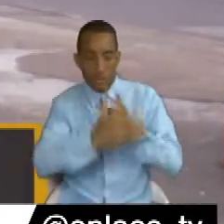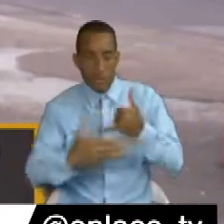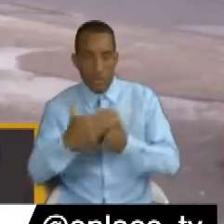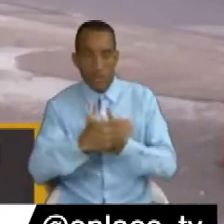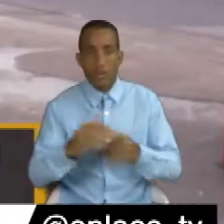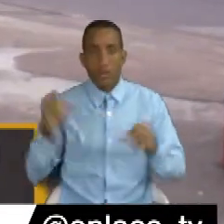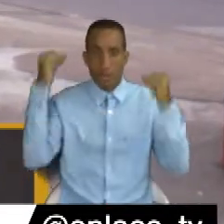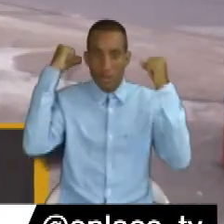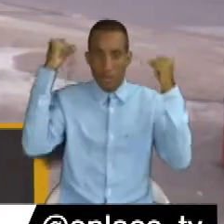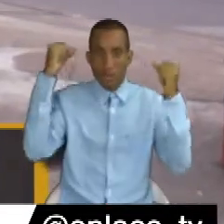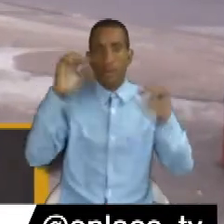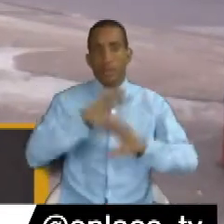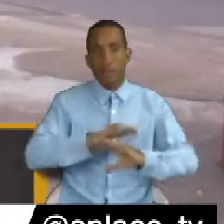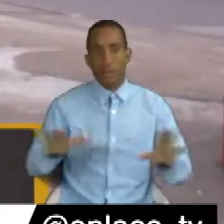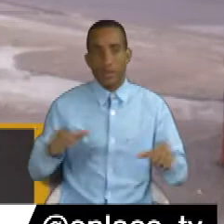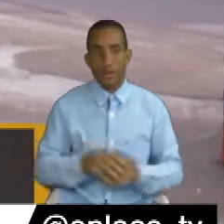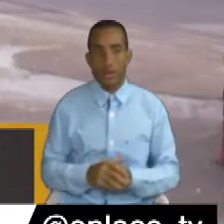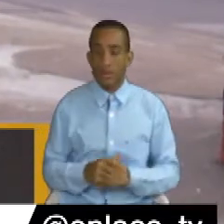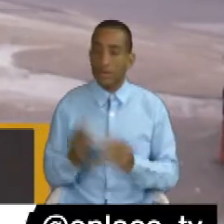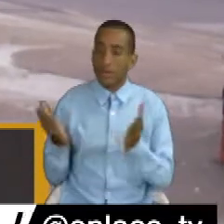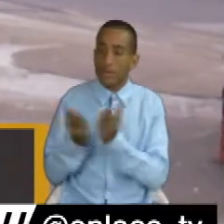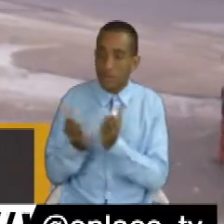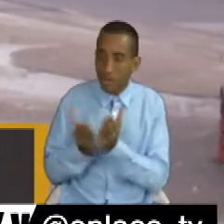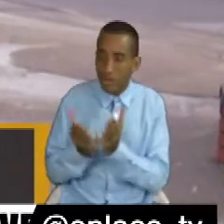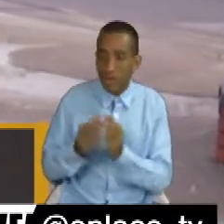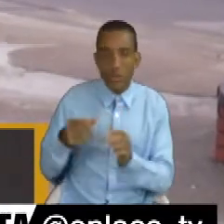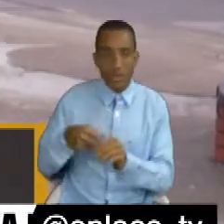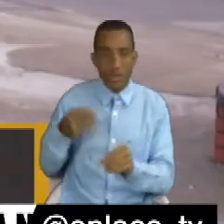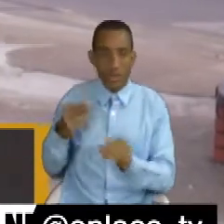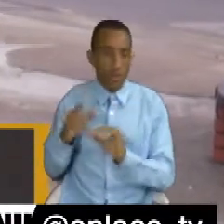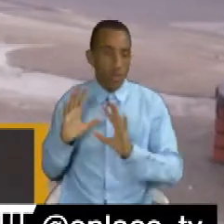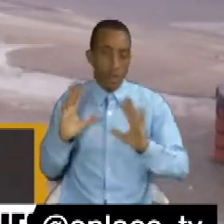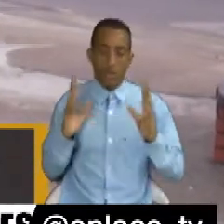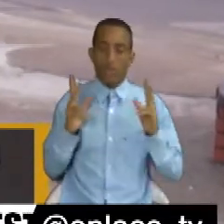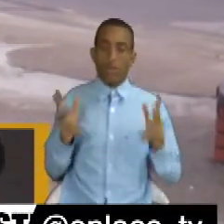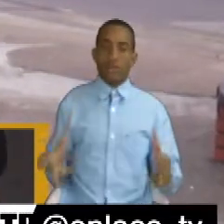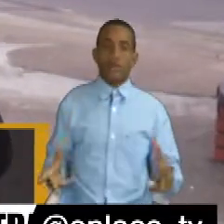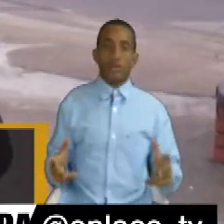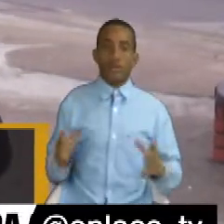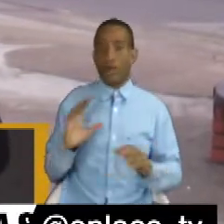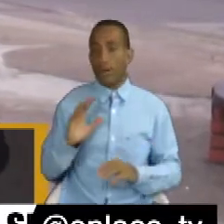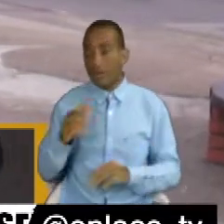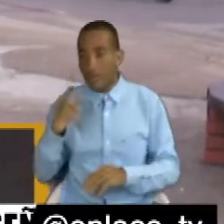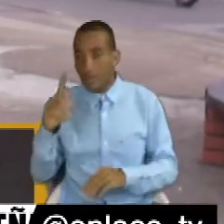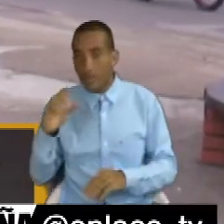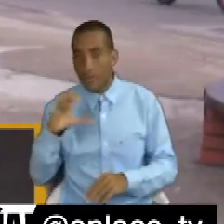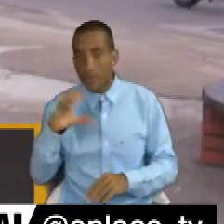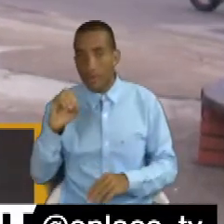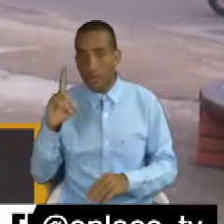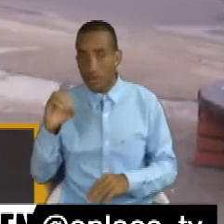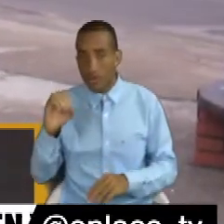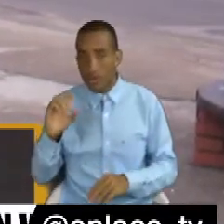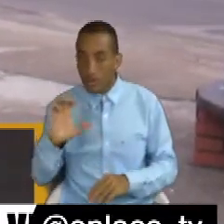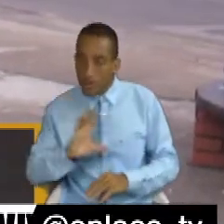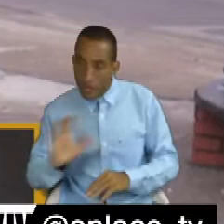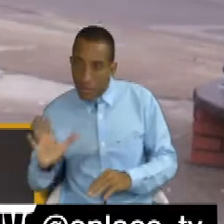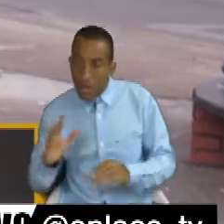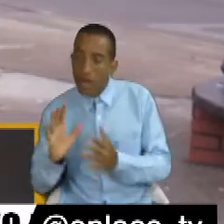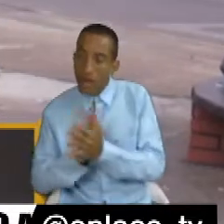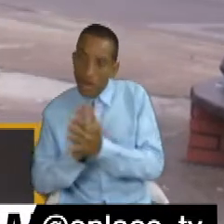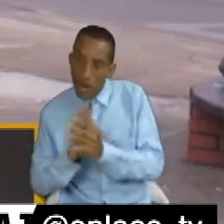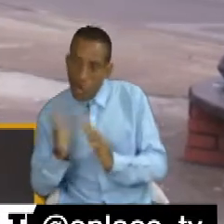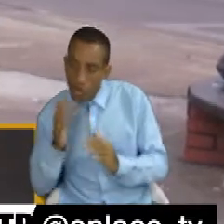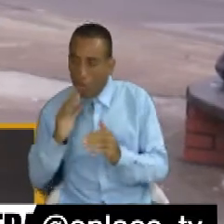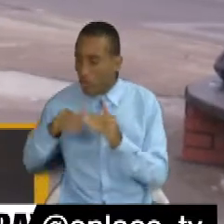se rompió, se desescolarizó, pero estamos en espera de la directriz que nos dé FECODE y tenemos la voluntad de mirar cómo se recupera